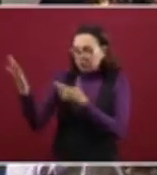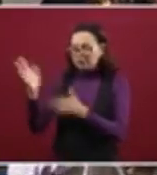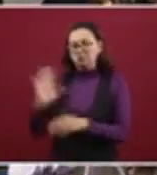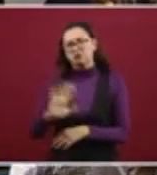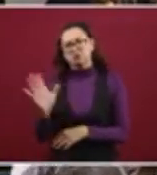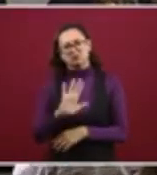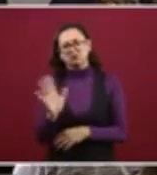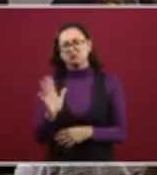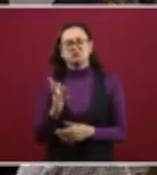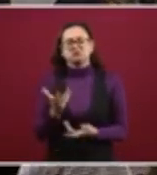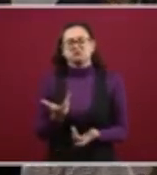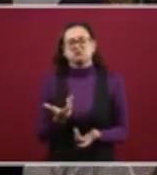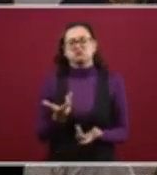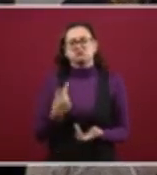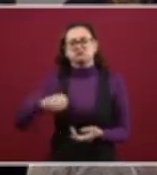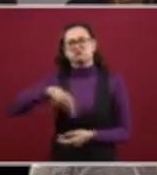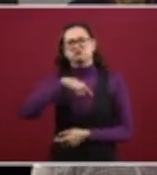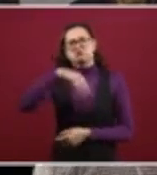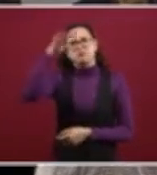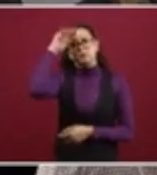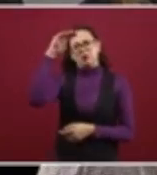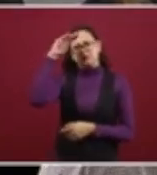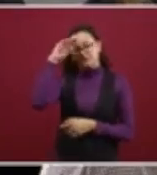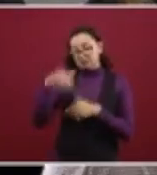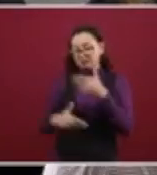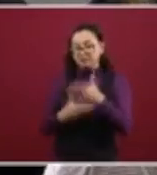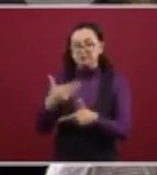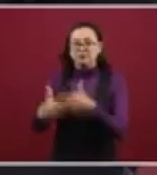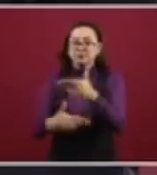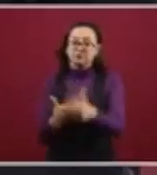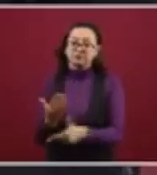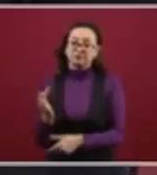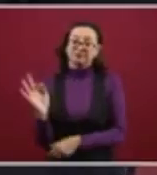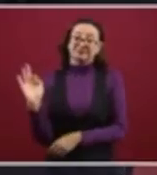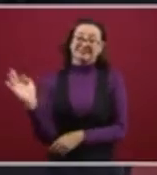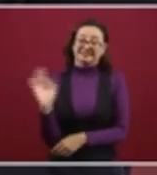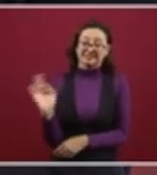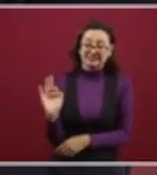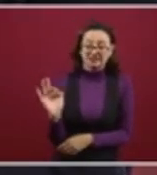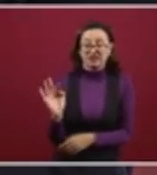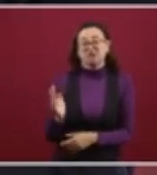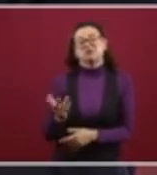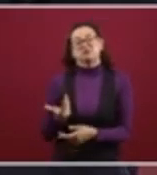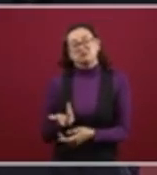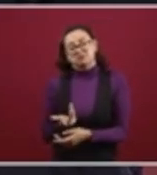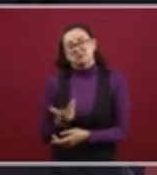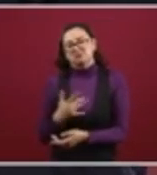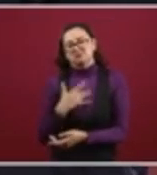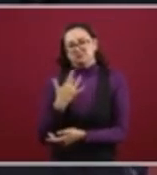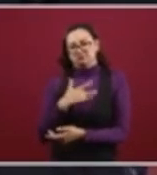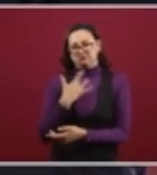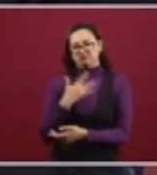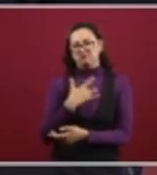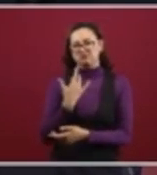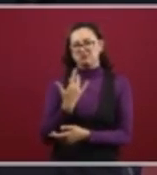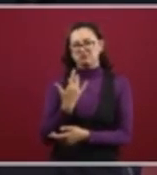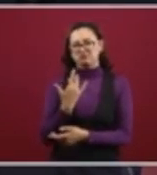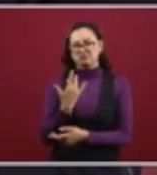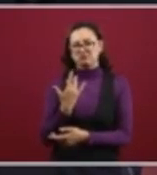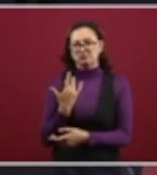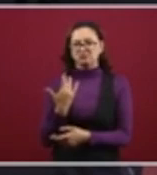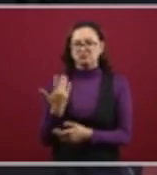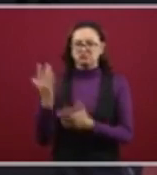que nosotros lo que estamos anticipando es que es parte de alguna especulación y sobre todo en forma particular